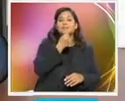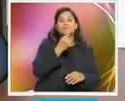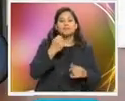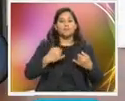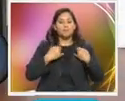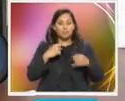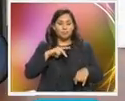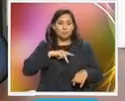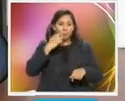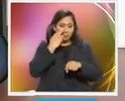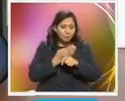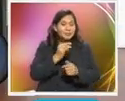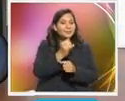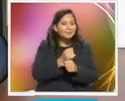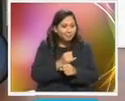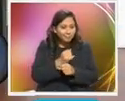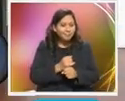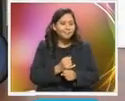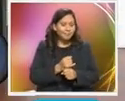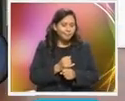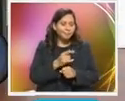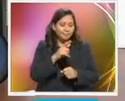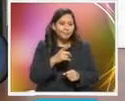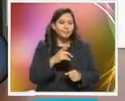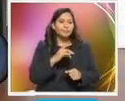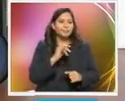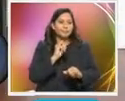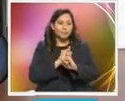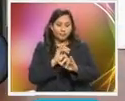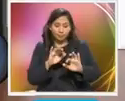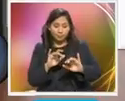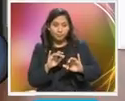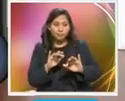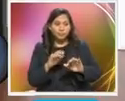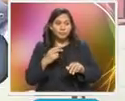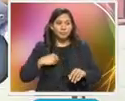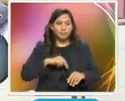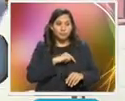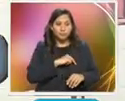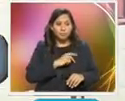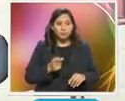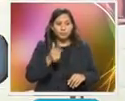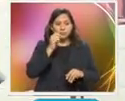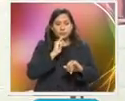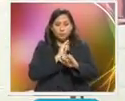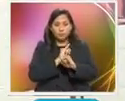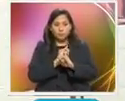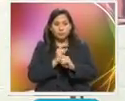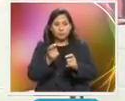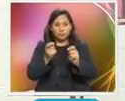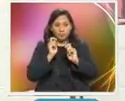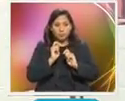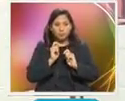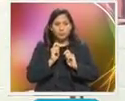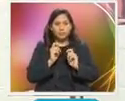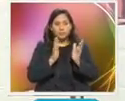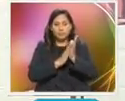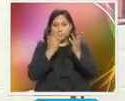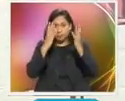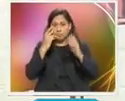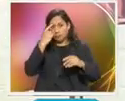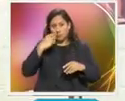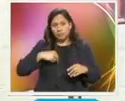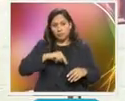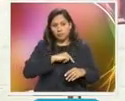nuestra responsabilidad, pues, como los que llegamos a Internet antes que nadie. Somos la generación que primero llegó a Internet, entonces, pues bueno, un aplauso para nosotros,